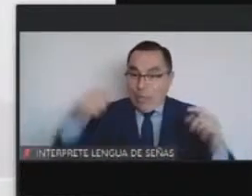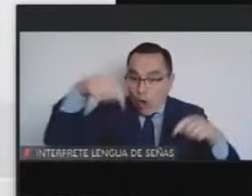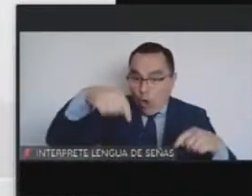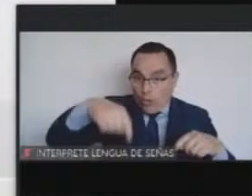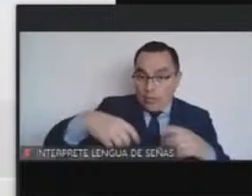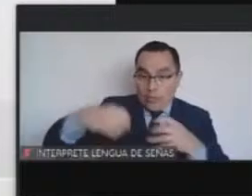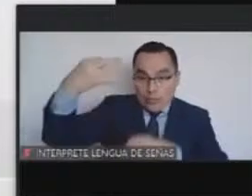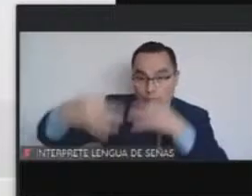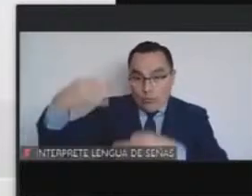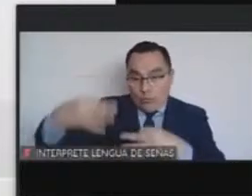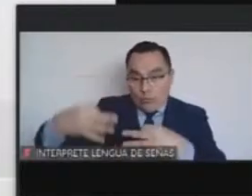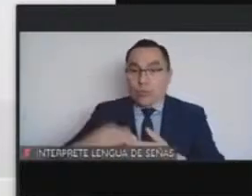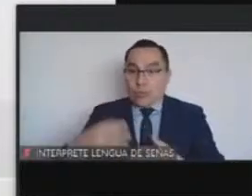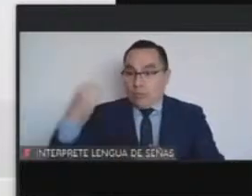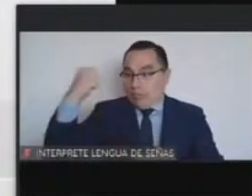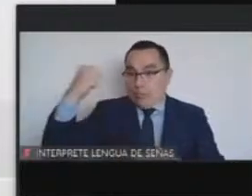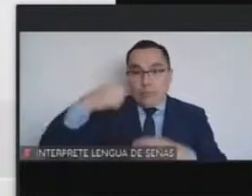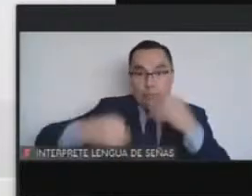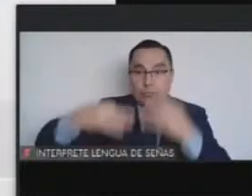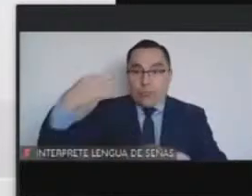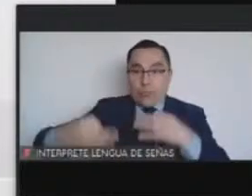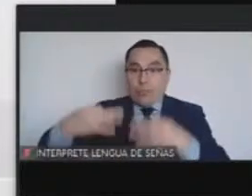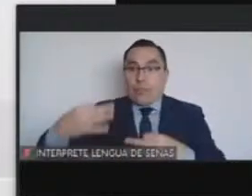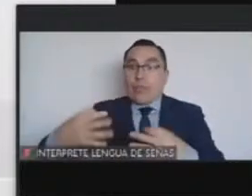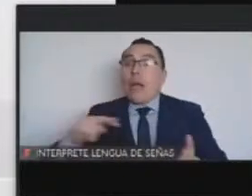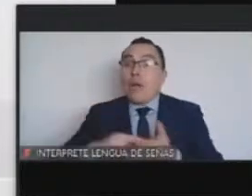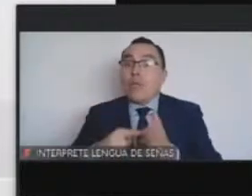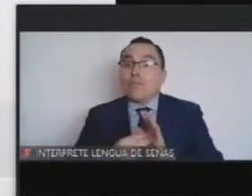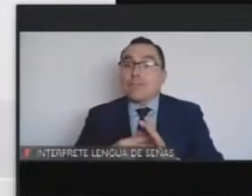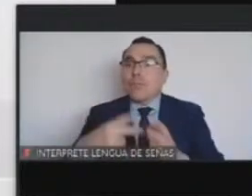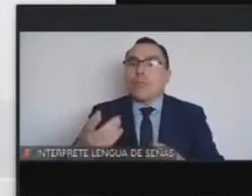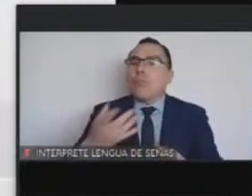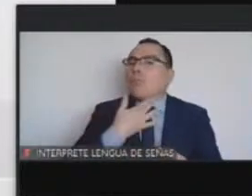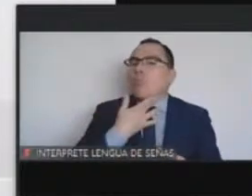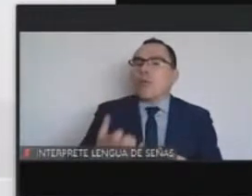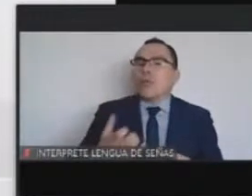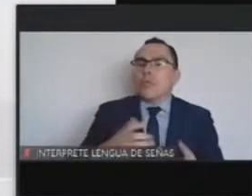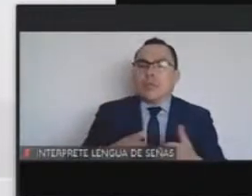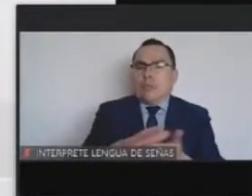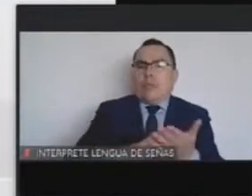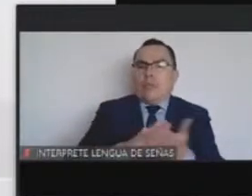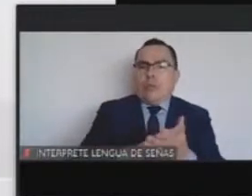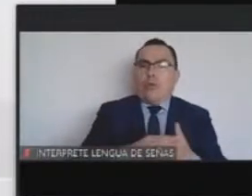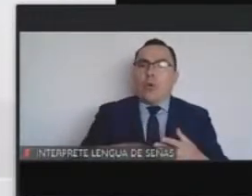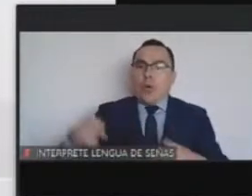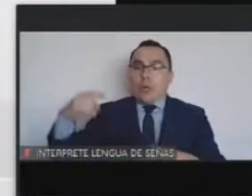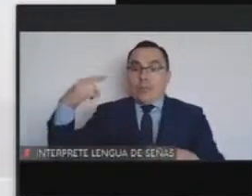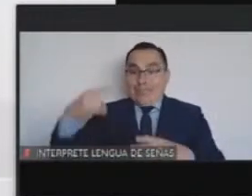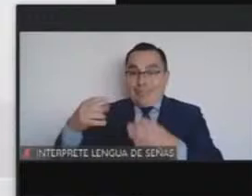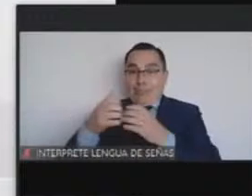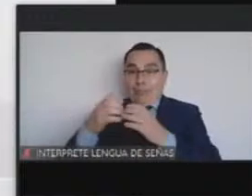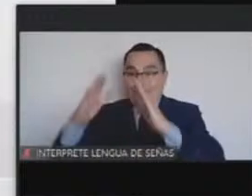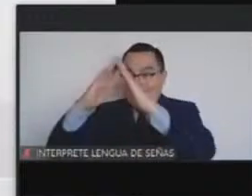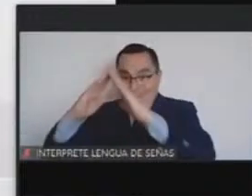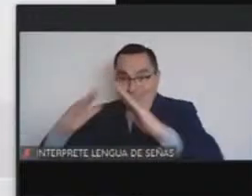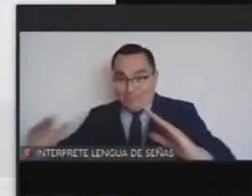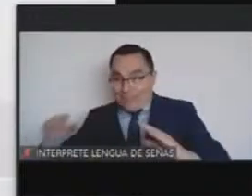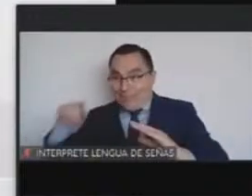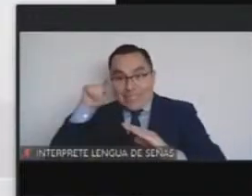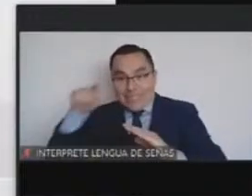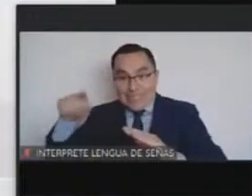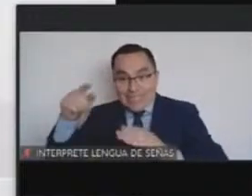menos en los regímenes de habilitación en el Poder Judicial, han sido más bien por decisiones de la Corte Suprema que más que por el